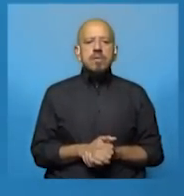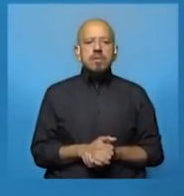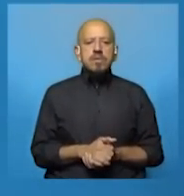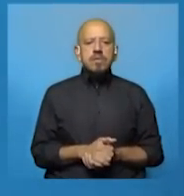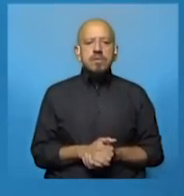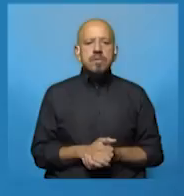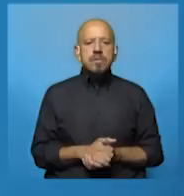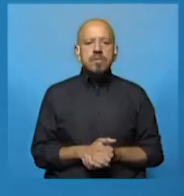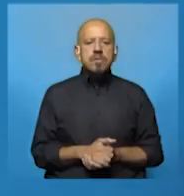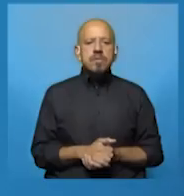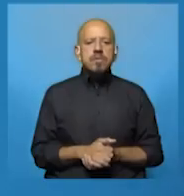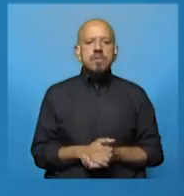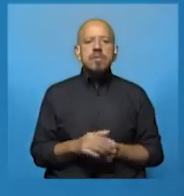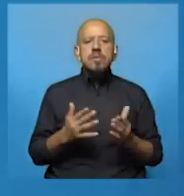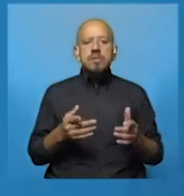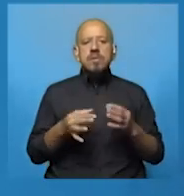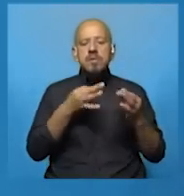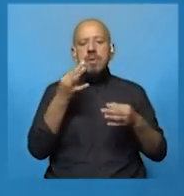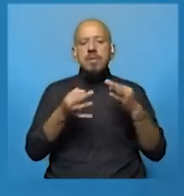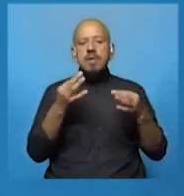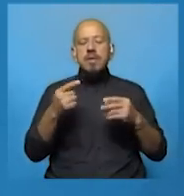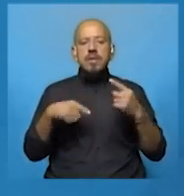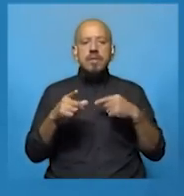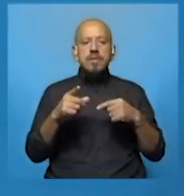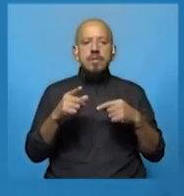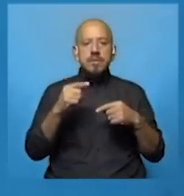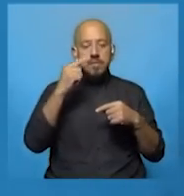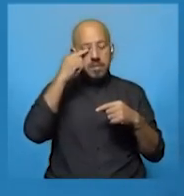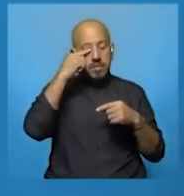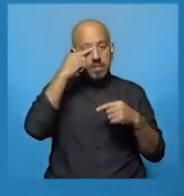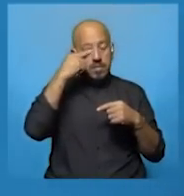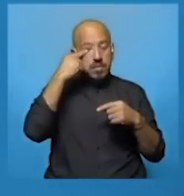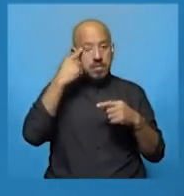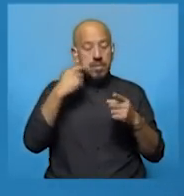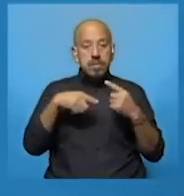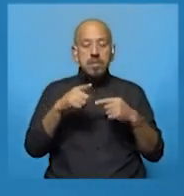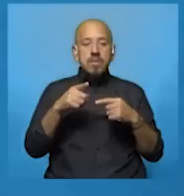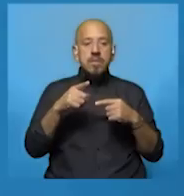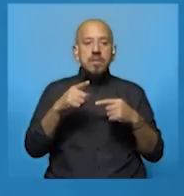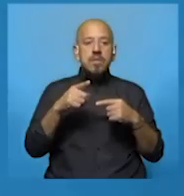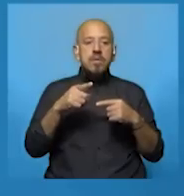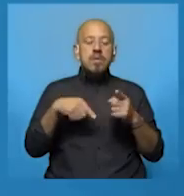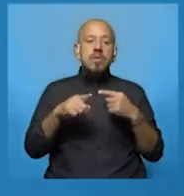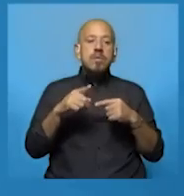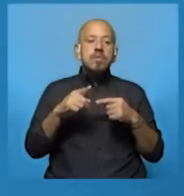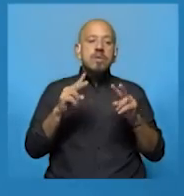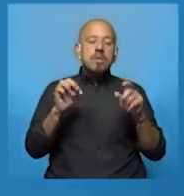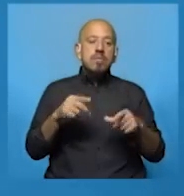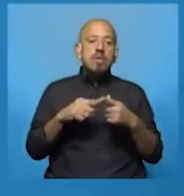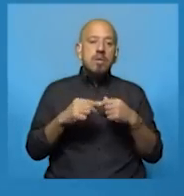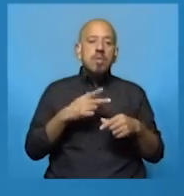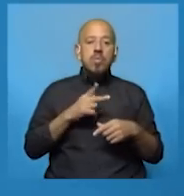voy un poco atrás para para explicar esto te diría lo siguiente la acción social el comportamiento humano es